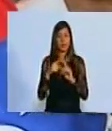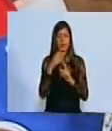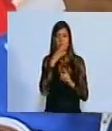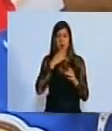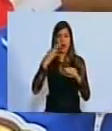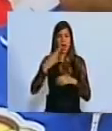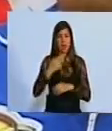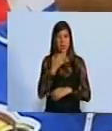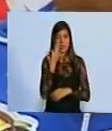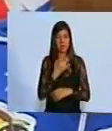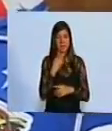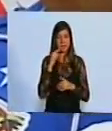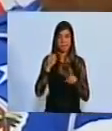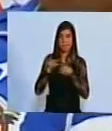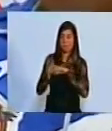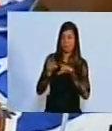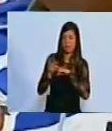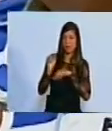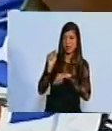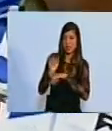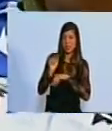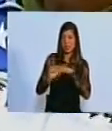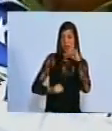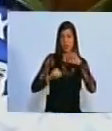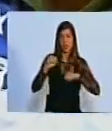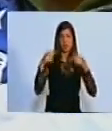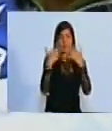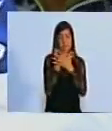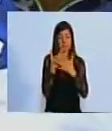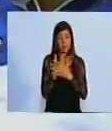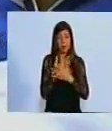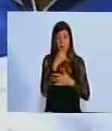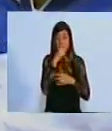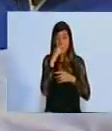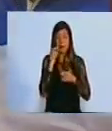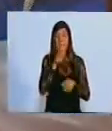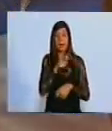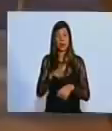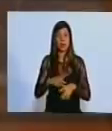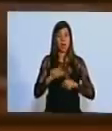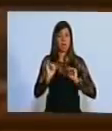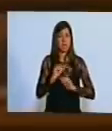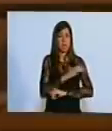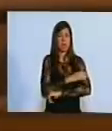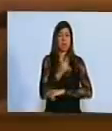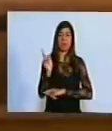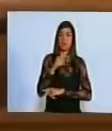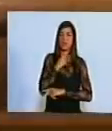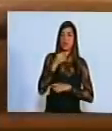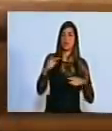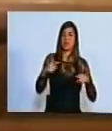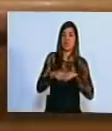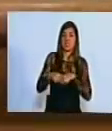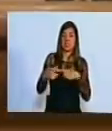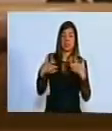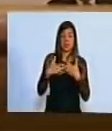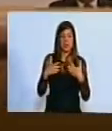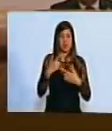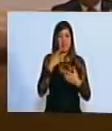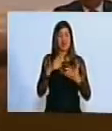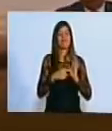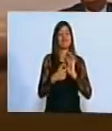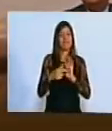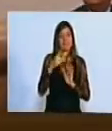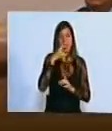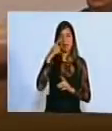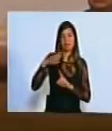realidad presente y pasada. Los conservadores temen a la polémica, pues desnuda las intenciones veladas de la